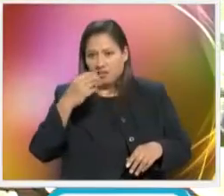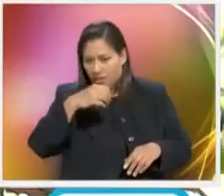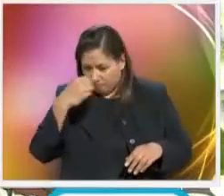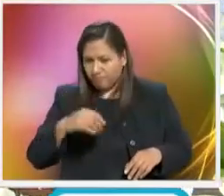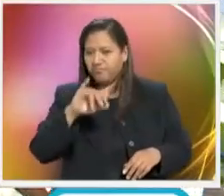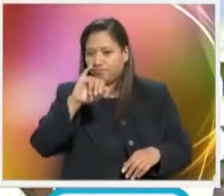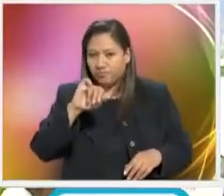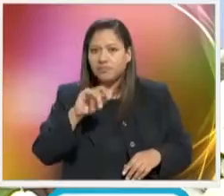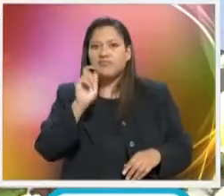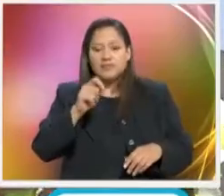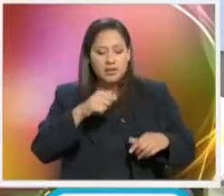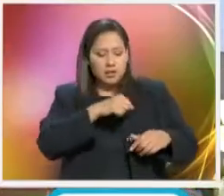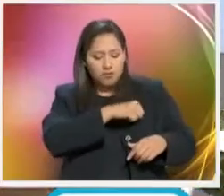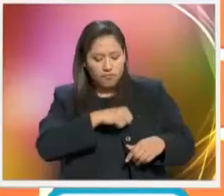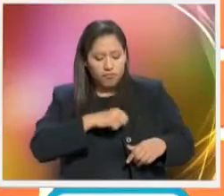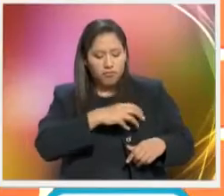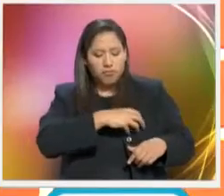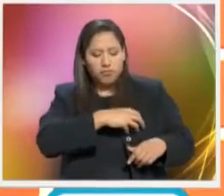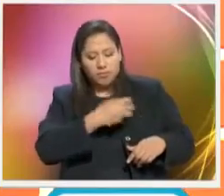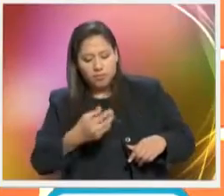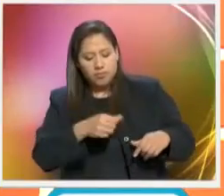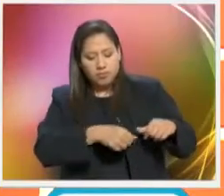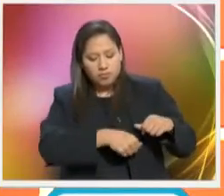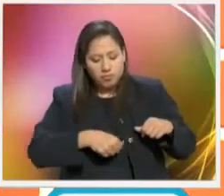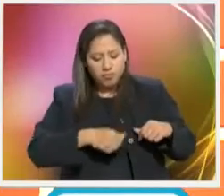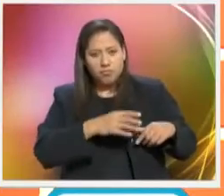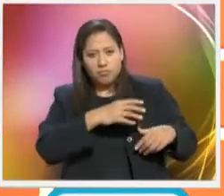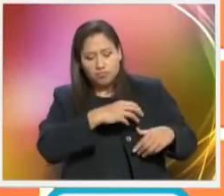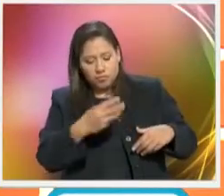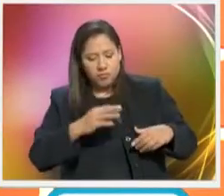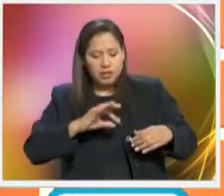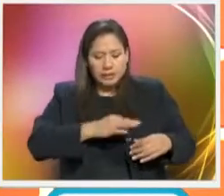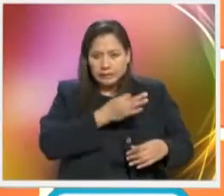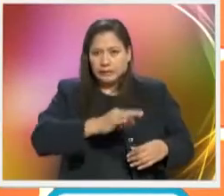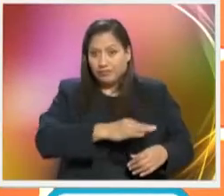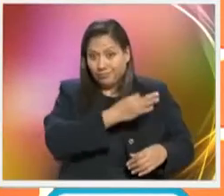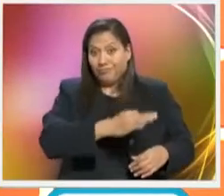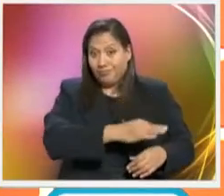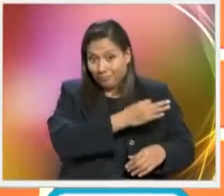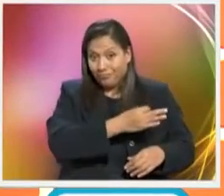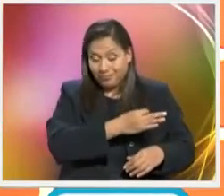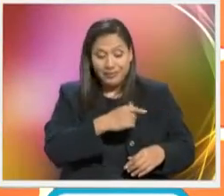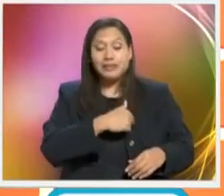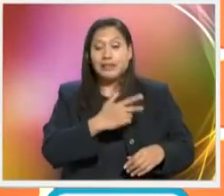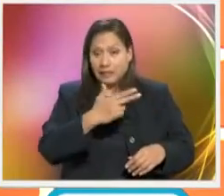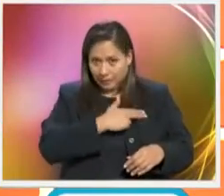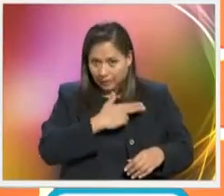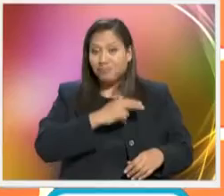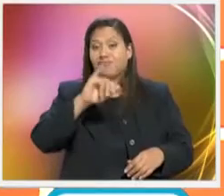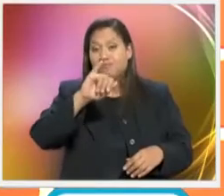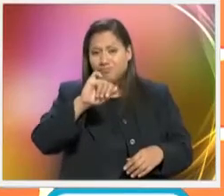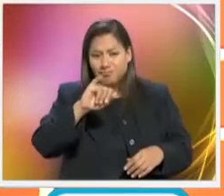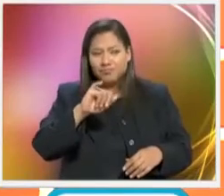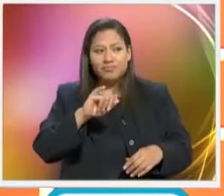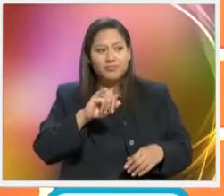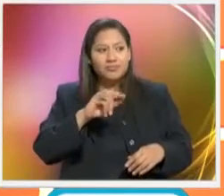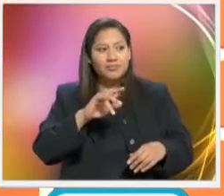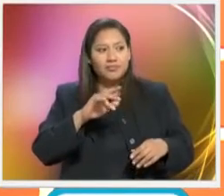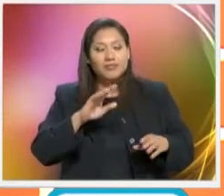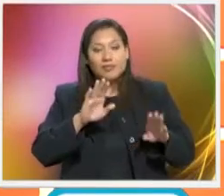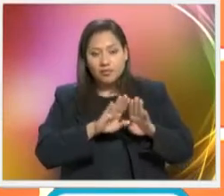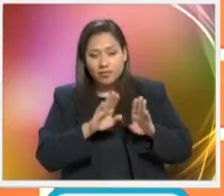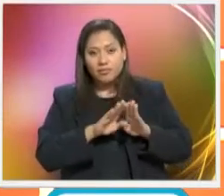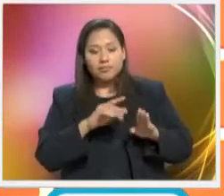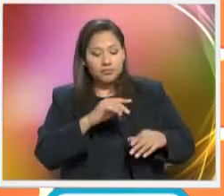esto significa cortar, quitar, suturar, y entonces va a haber cicatrices. Hay cirugías para reducir mamaria